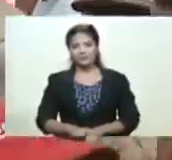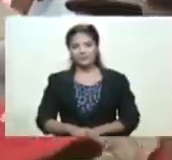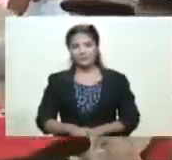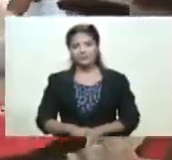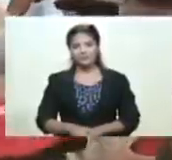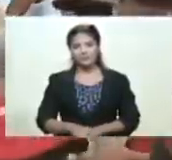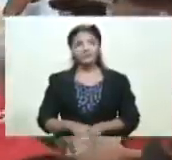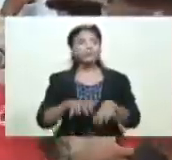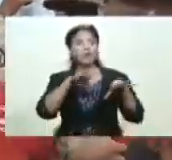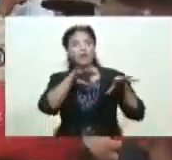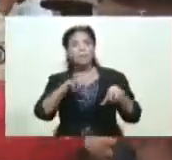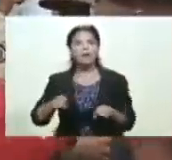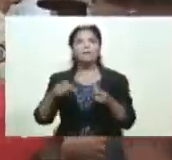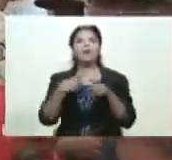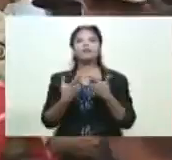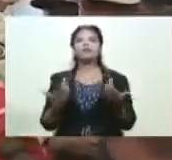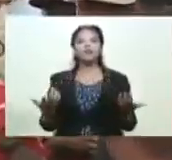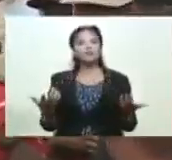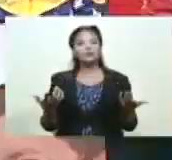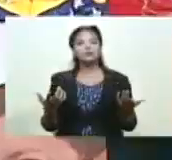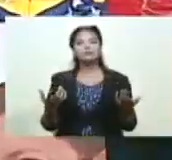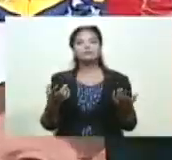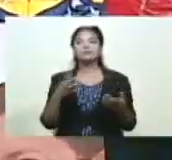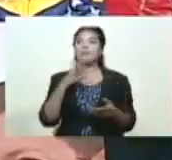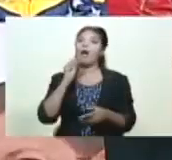Y el imperialismo entonces habló.